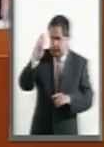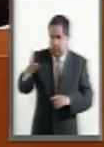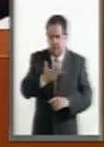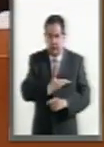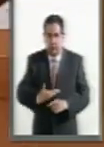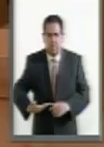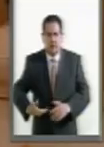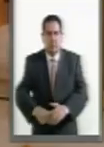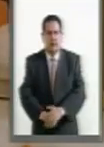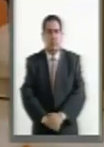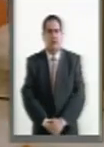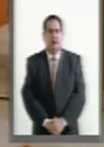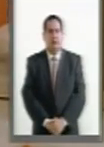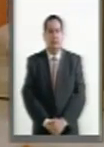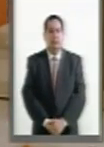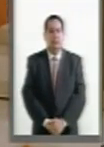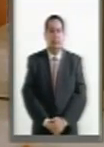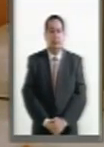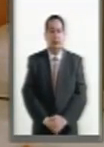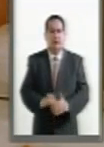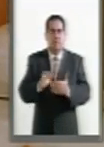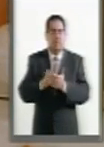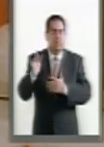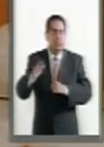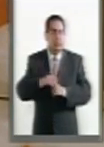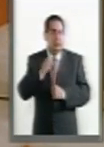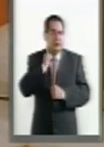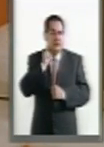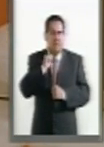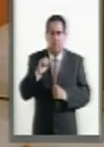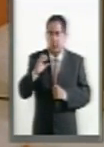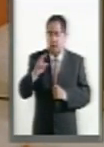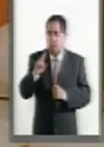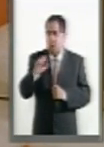presidente. Gracias, senadora Cuellar. En virtud